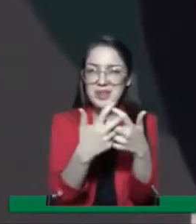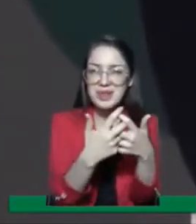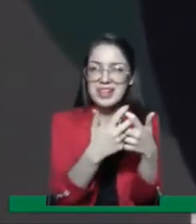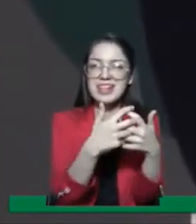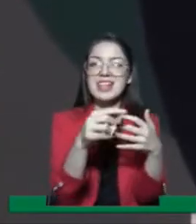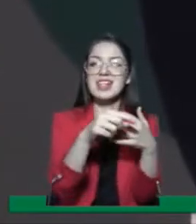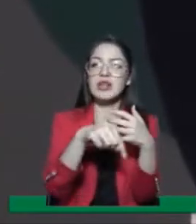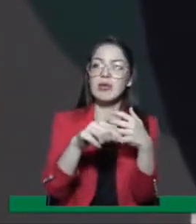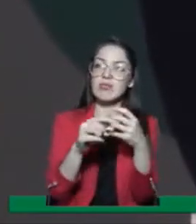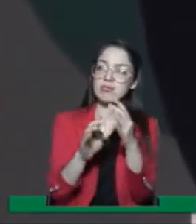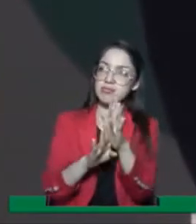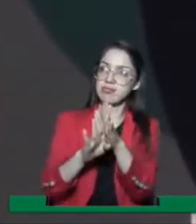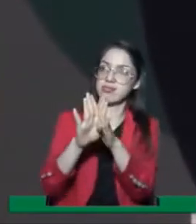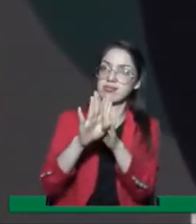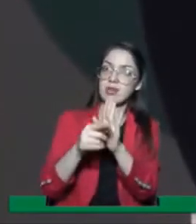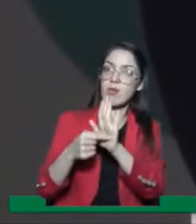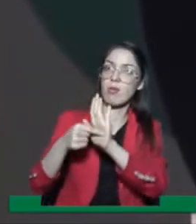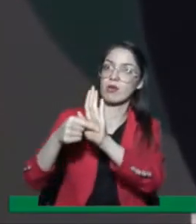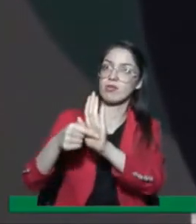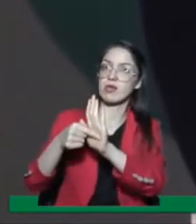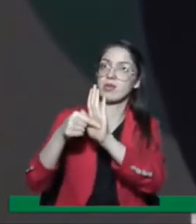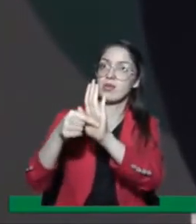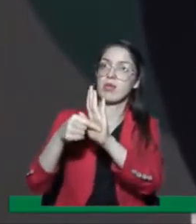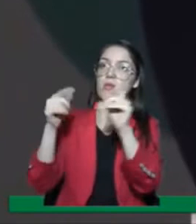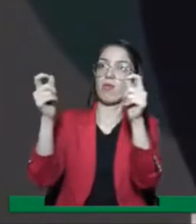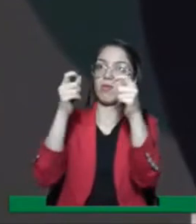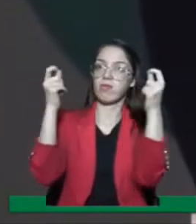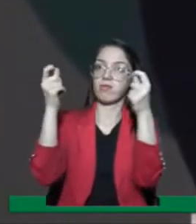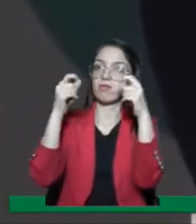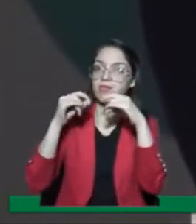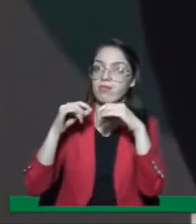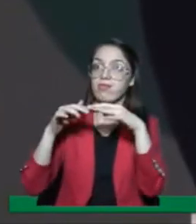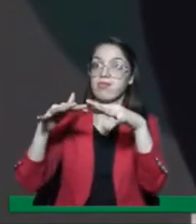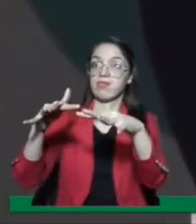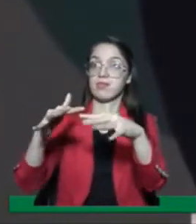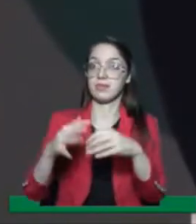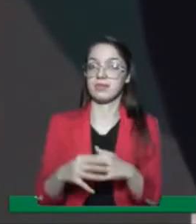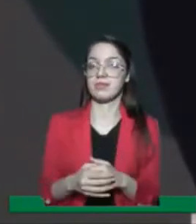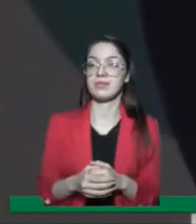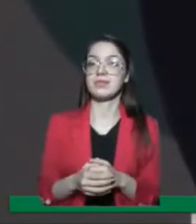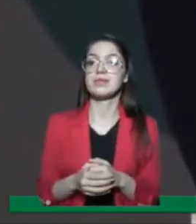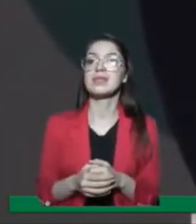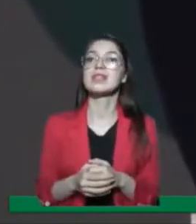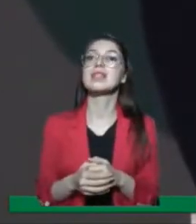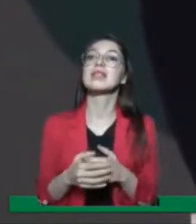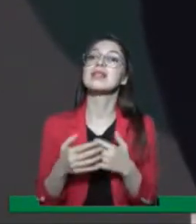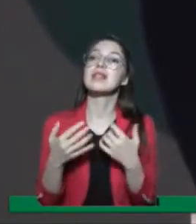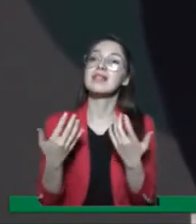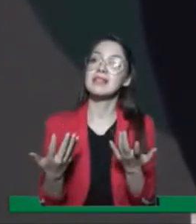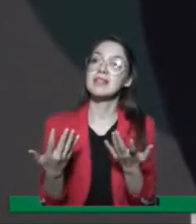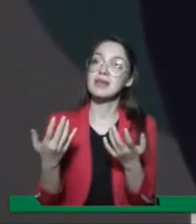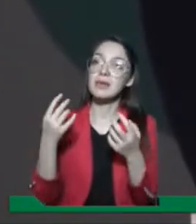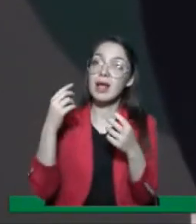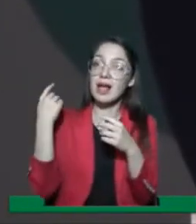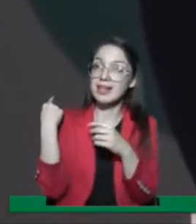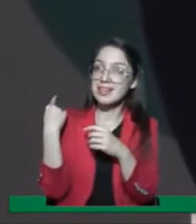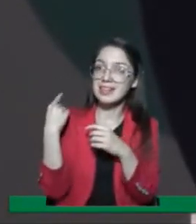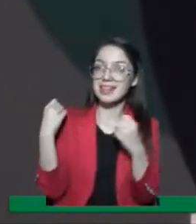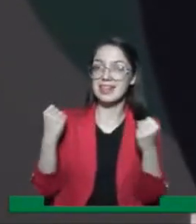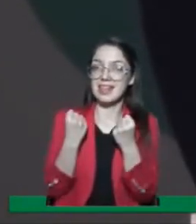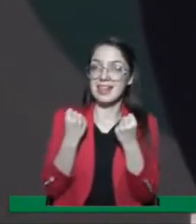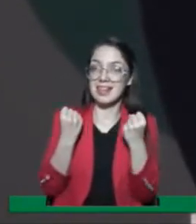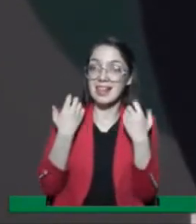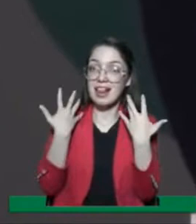acompañaban y podían promocionar sus productos ahora en el tema de la red de turismo de santa elena pues